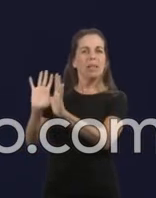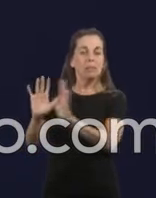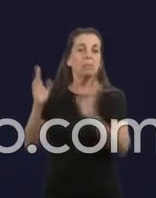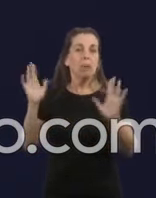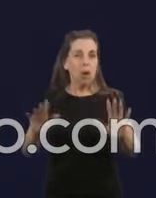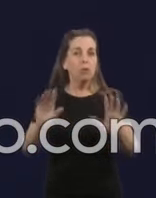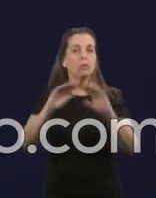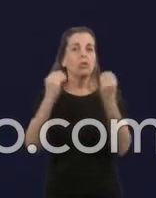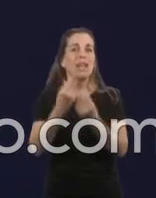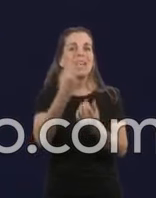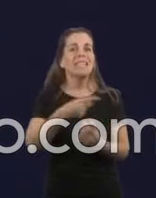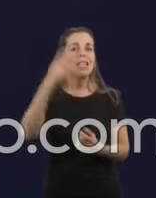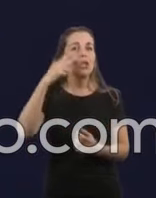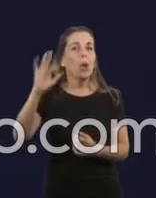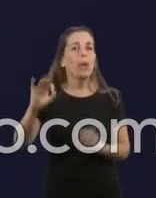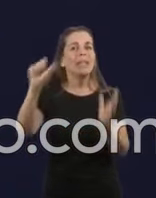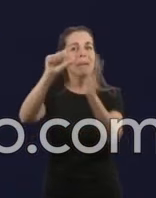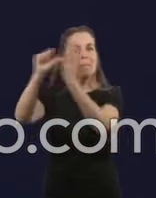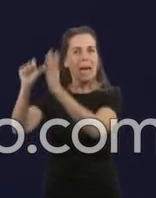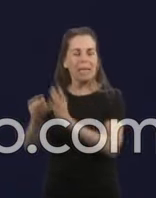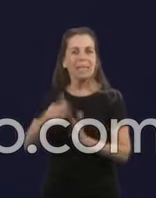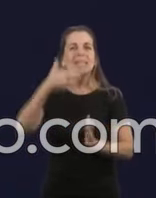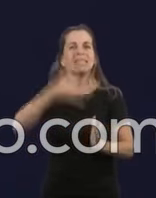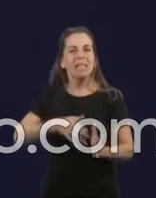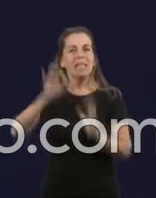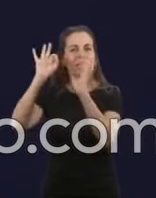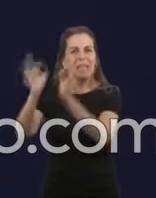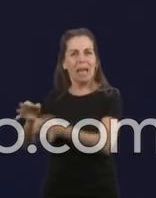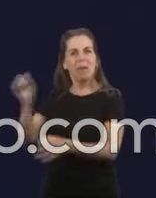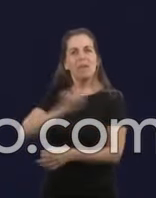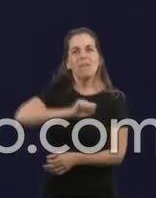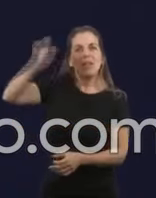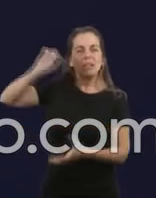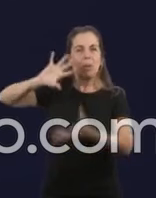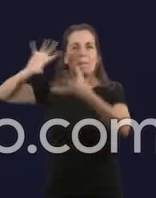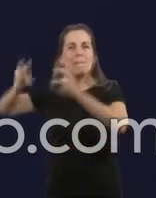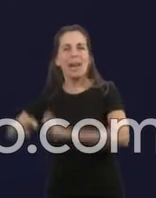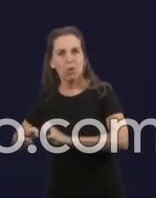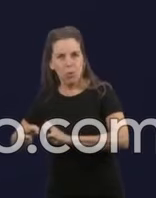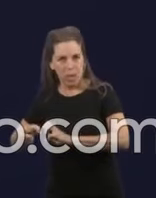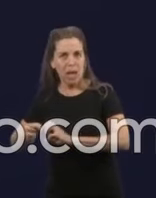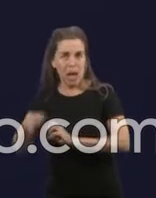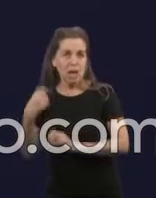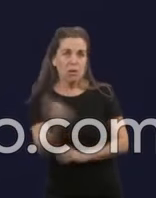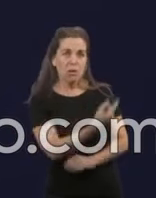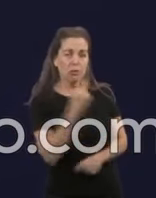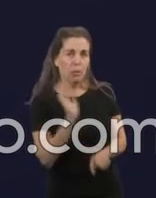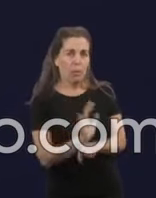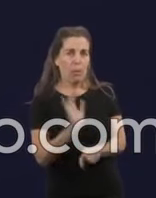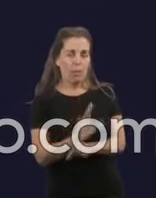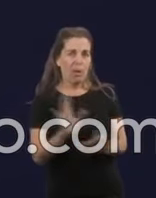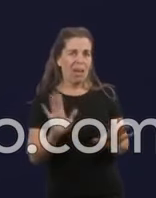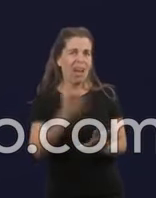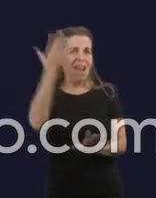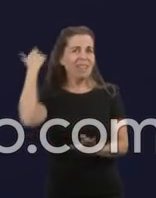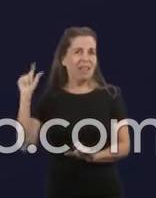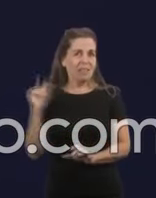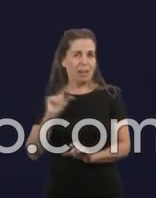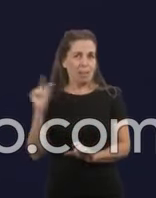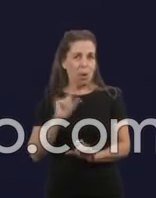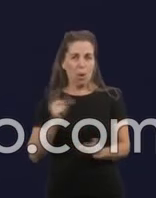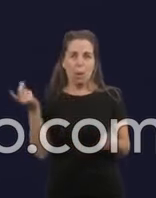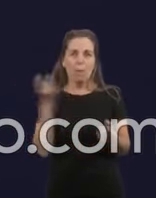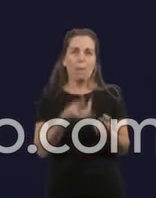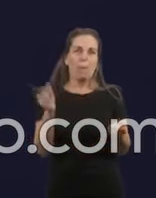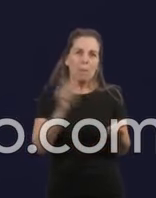países en el mundo entendieron que la inflación es mala no nosotros seguimos discutiendo a ver si tenemos que bueno hasta hace No mucho se repetía la